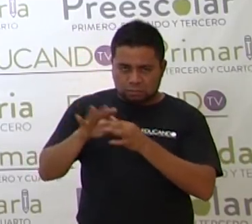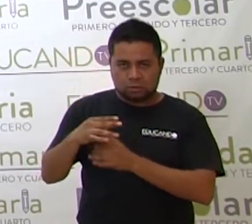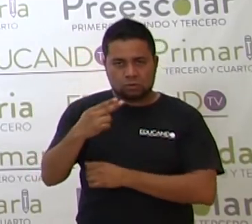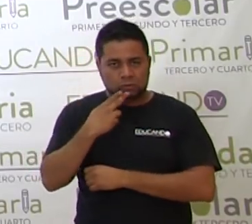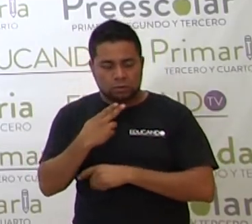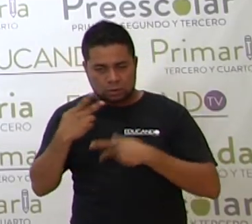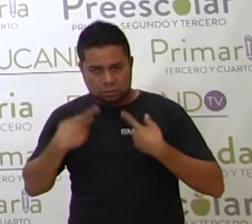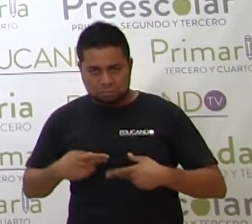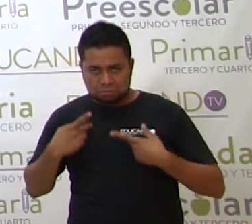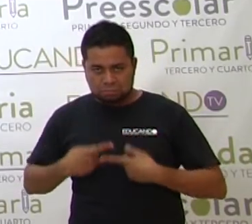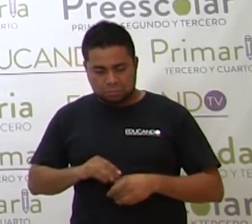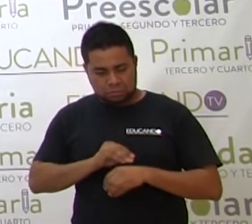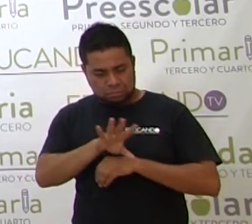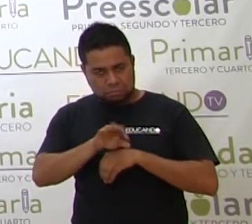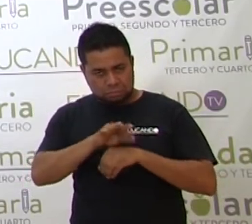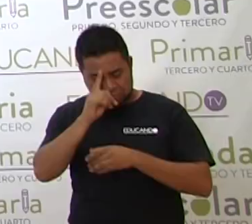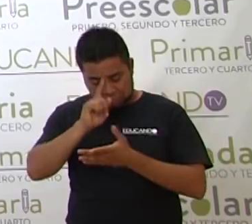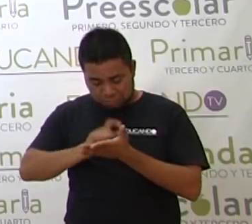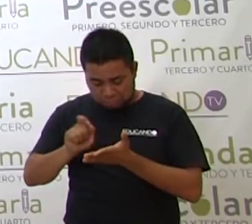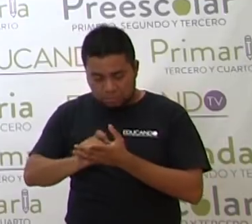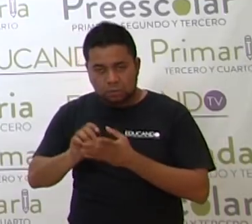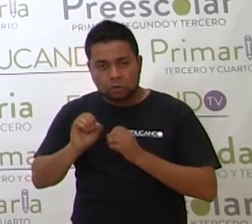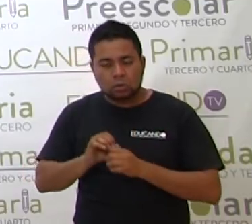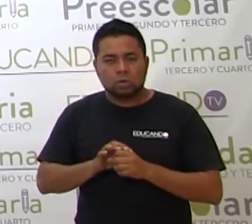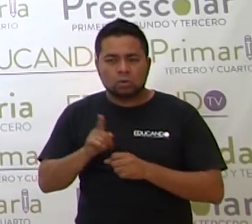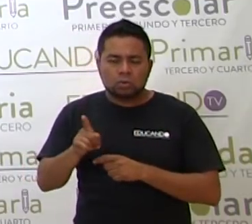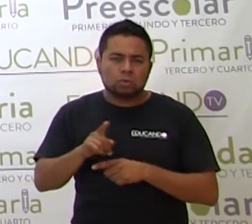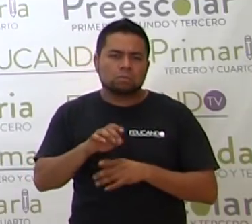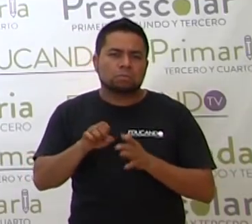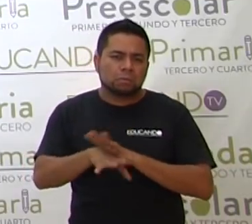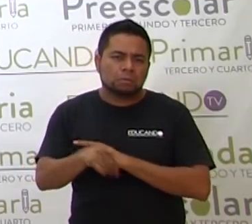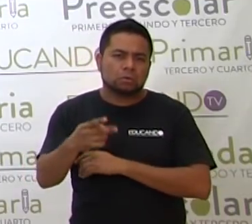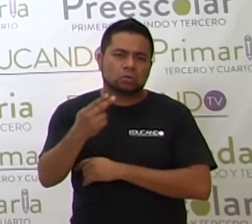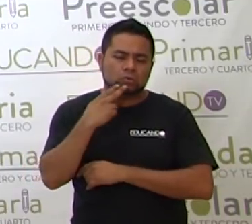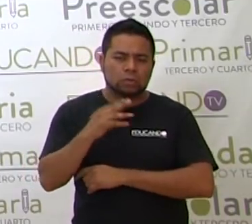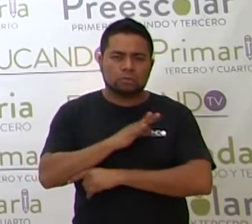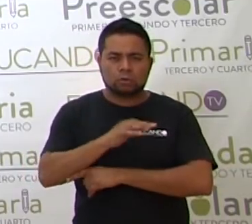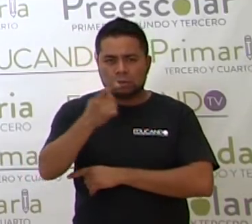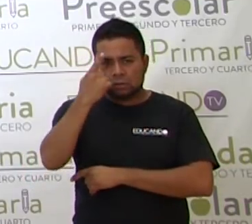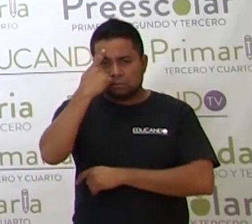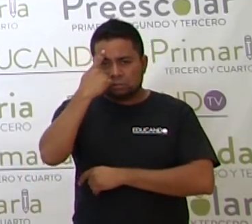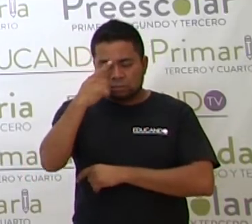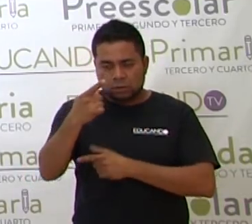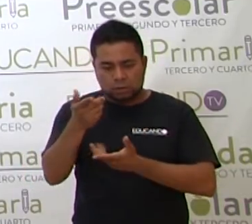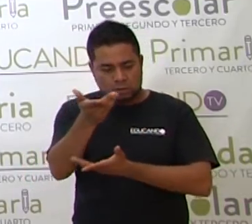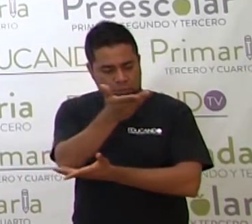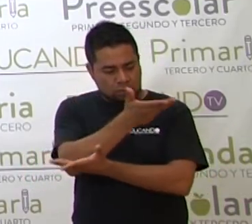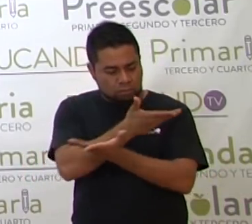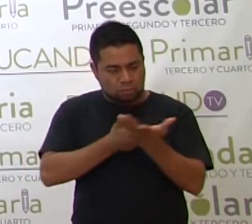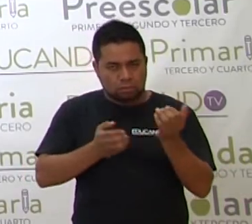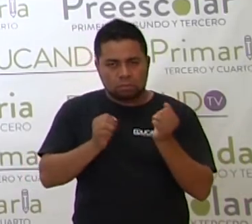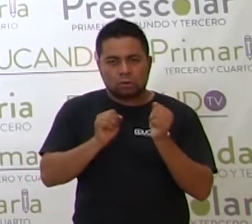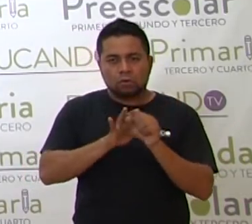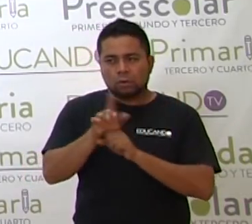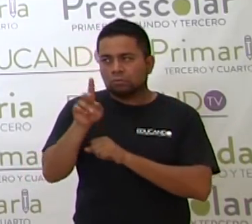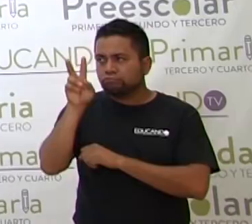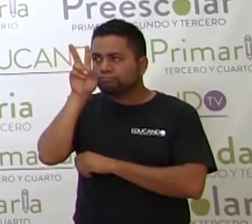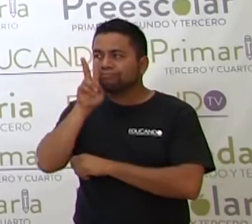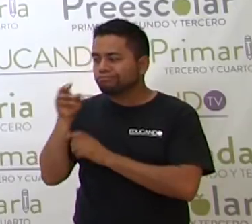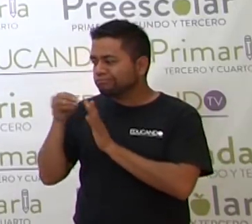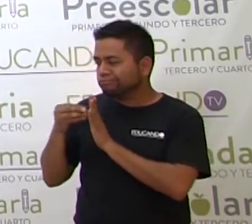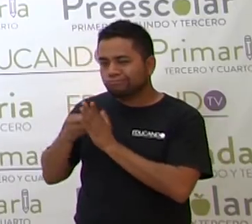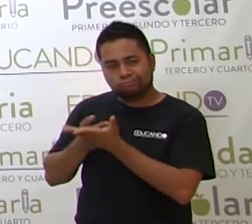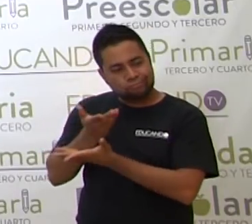el emisor de la información escrita o tú qué puedes utilizar para poder compartir lo que estás observando